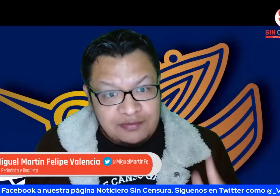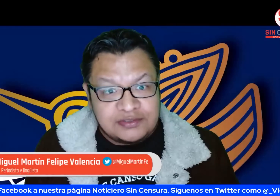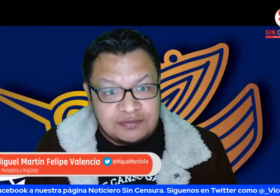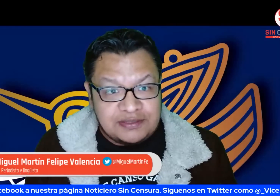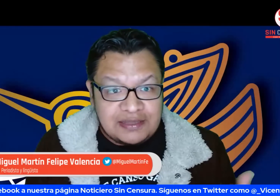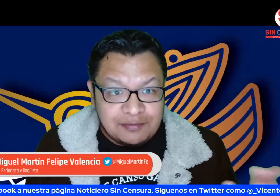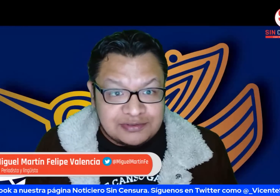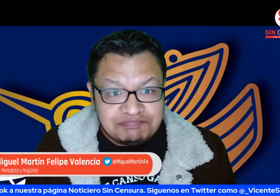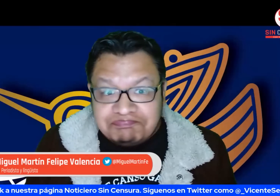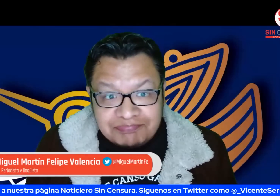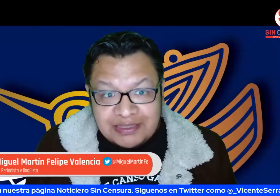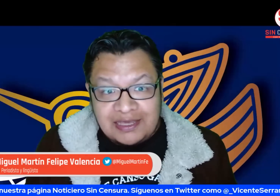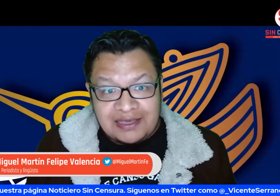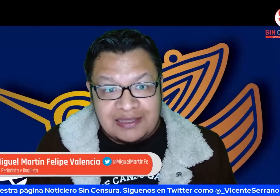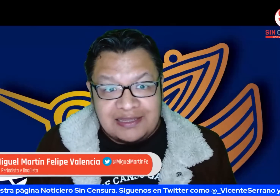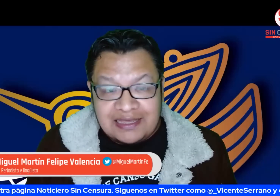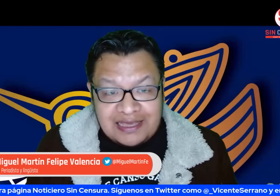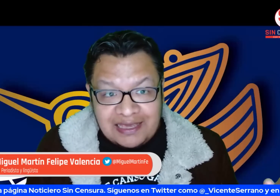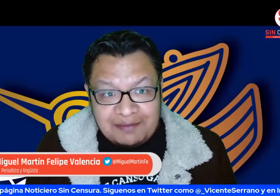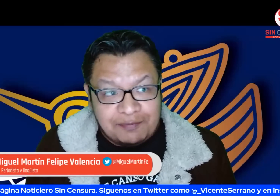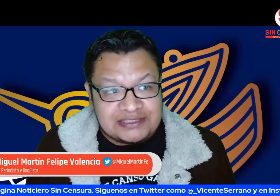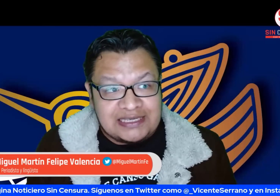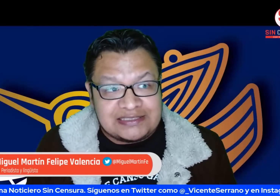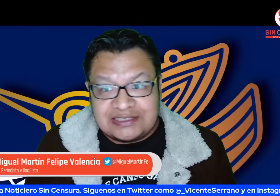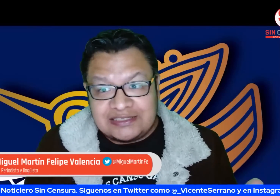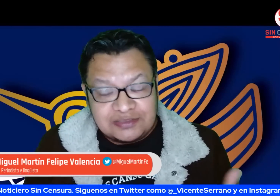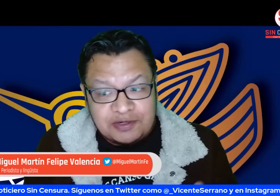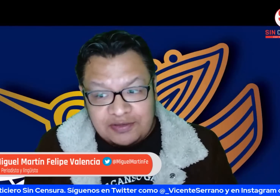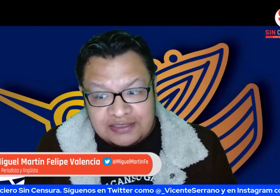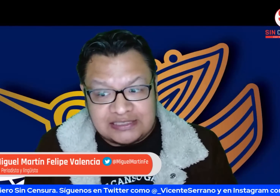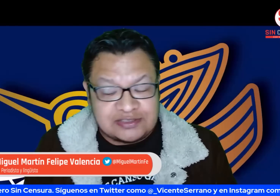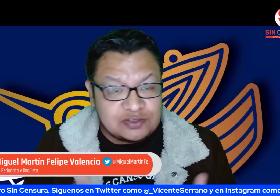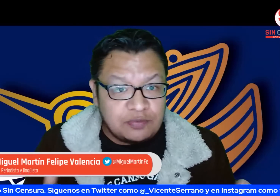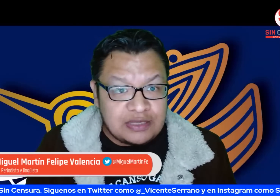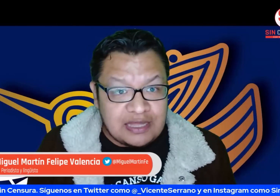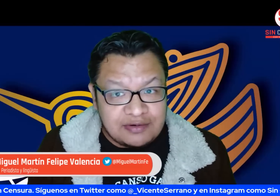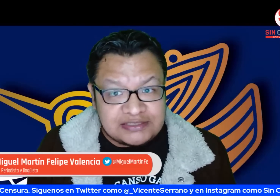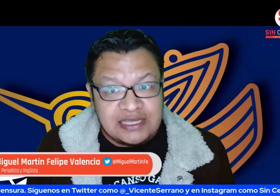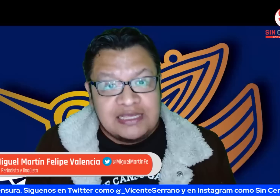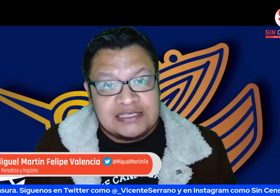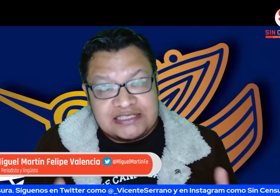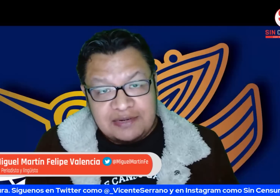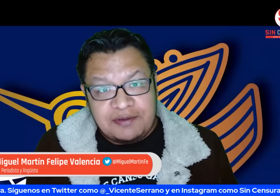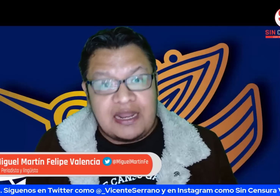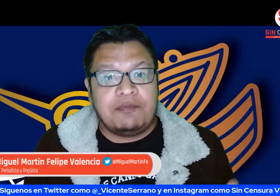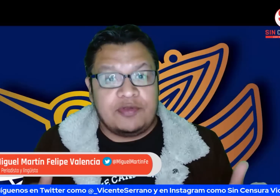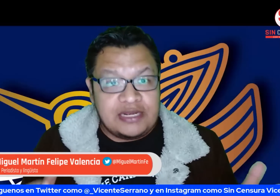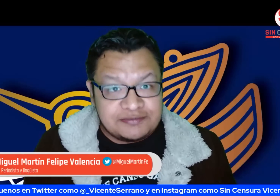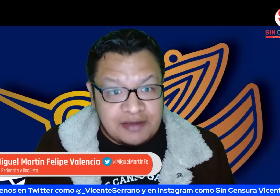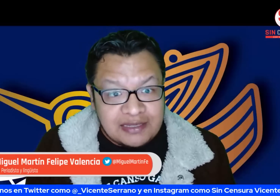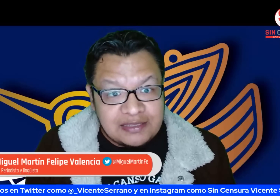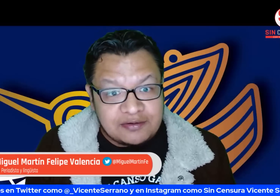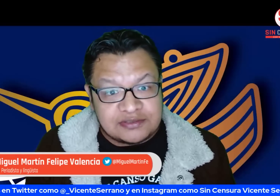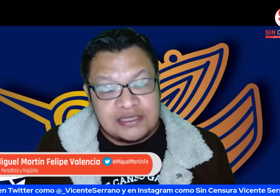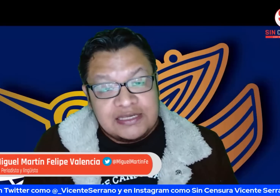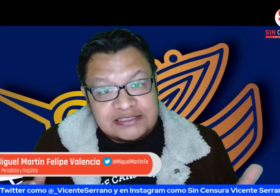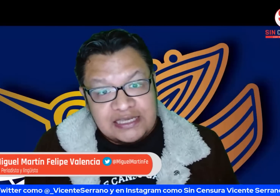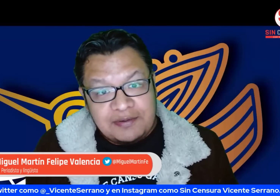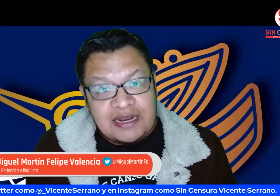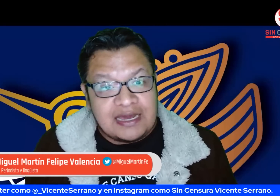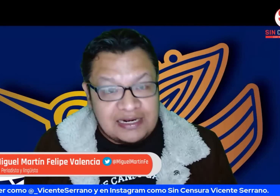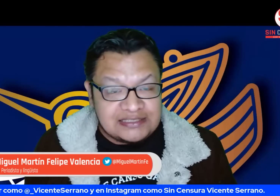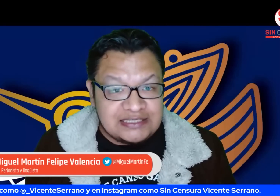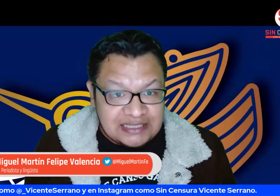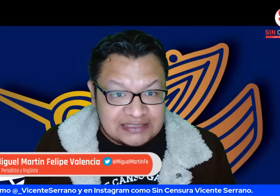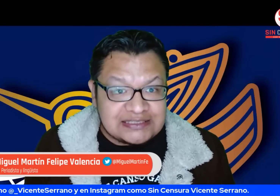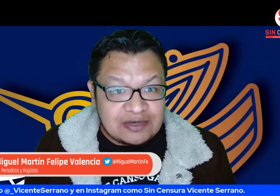pero no nos olvidemos de que pues esos periodistas, esos comunicadores sirven a poderes fácticos,